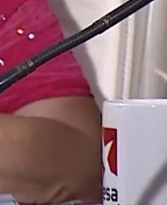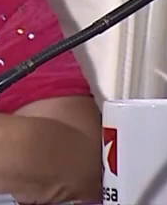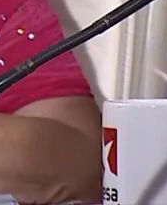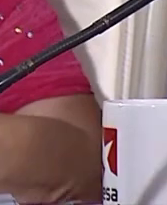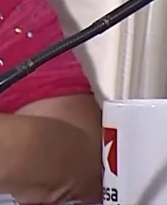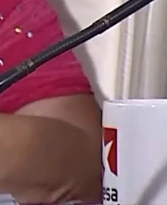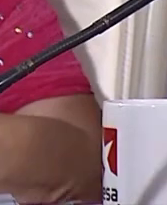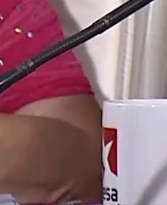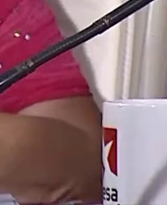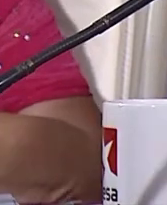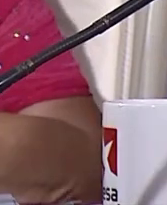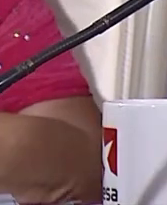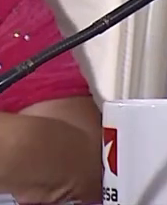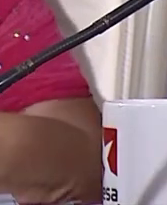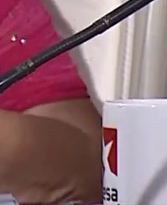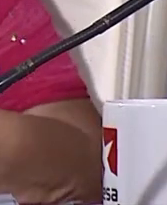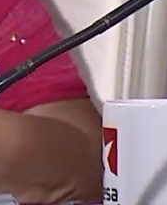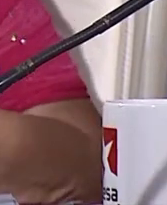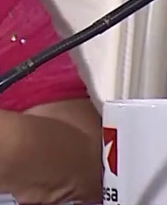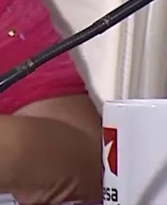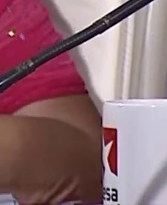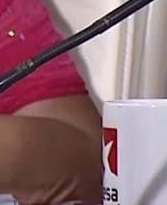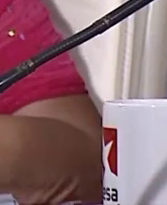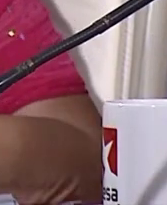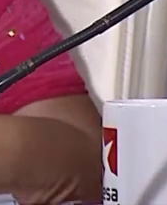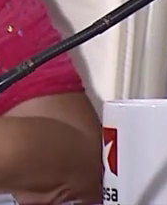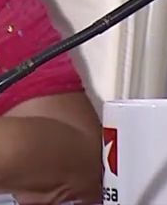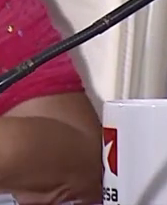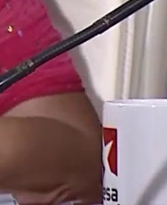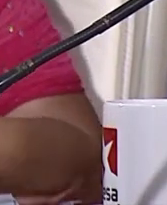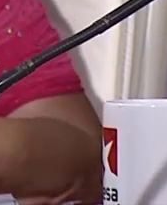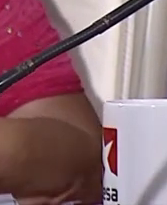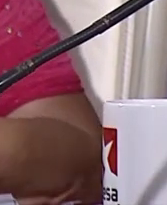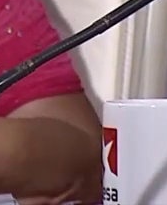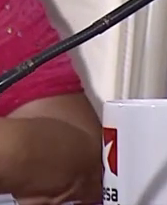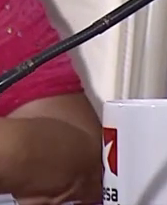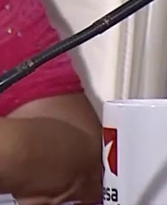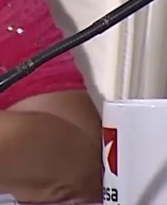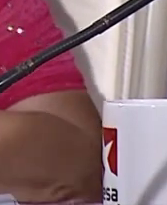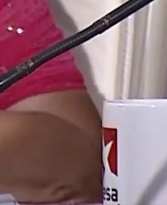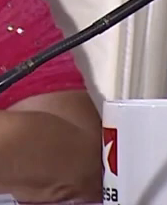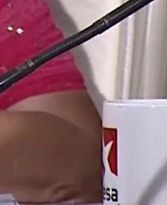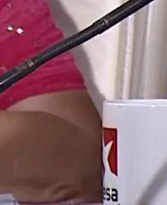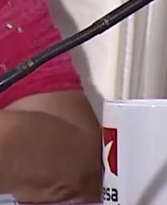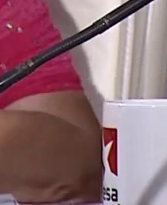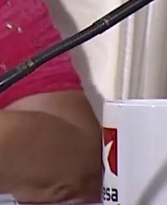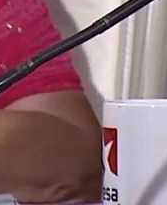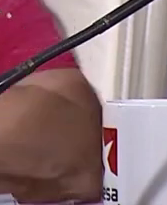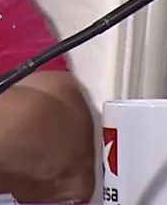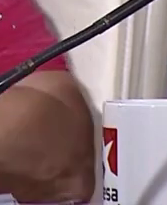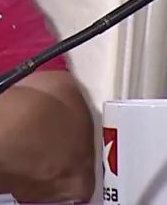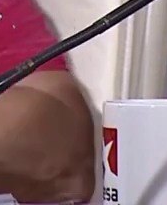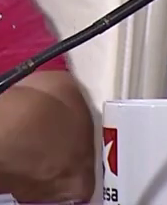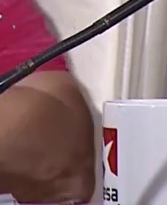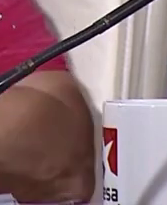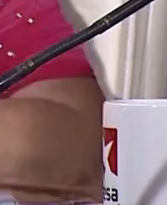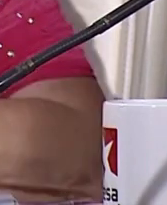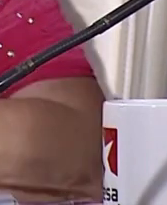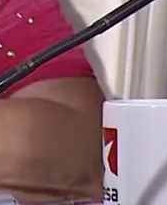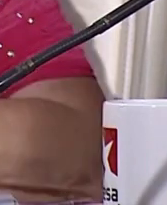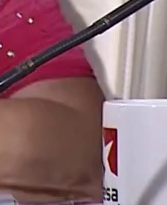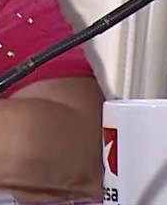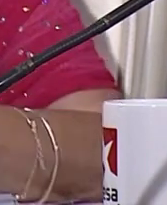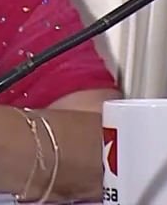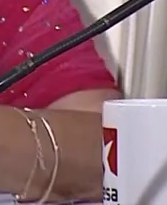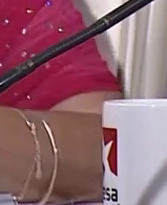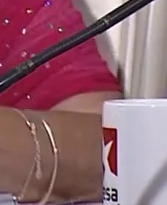su multiplicación donde se producen millones de partículas virales, se equivoca, y en esas equivocaciones surgen lo que le llaman mutaciones. La